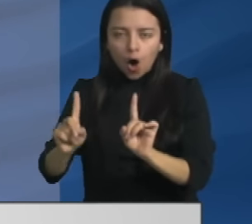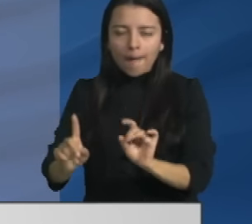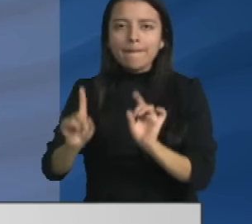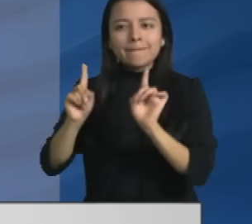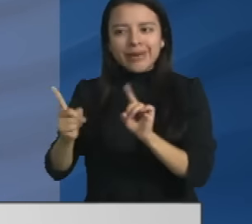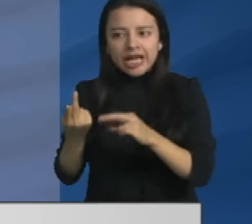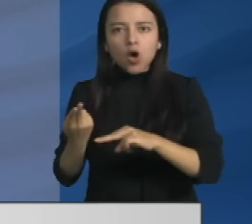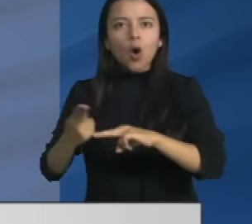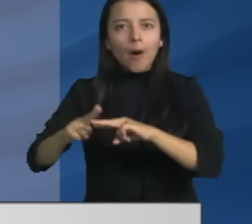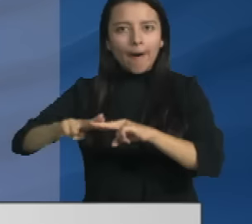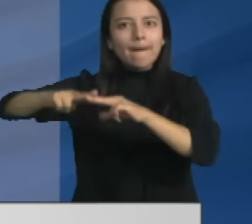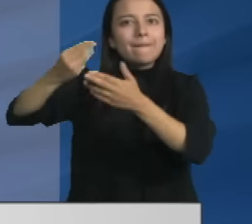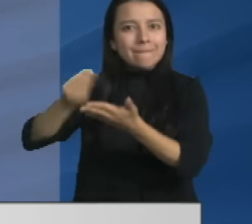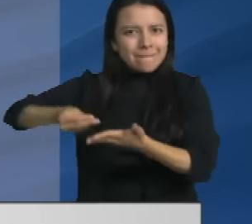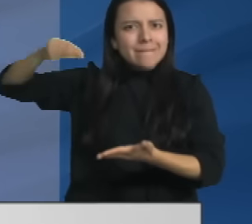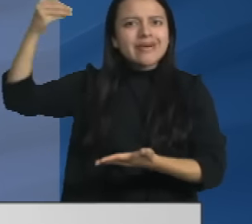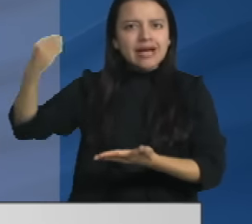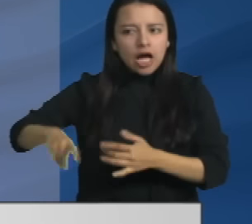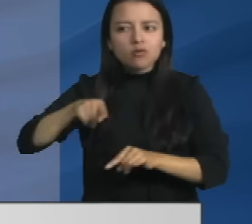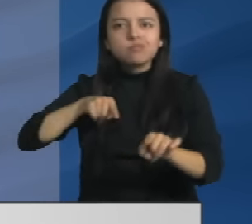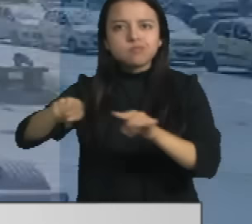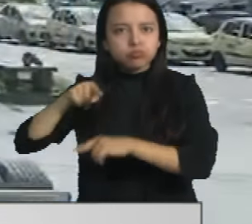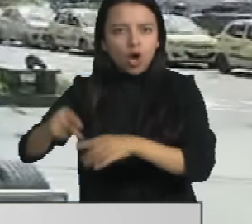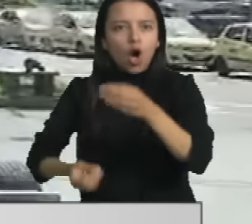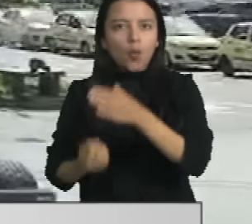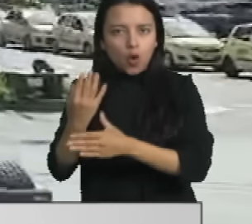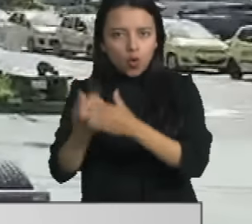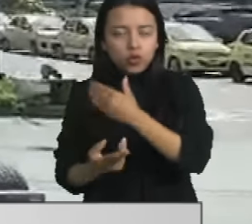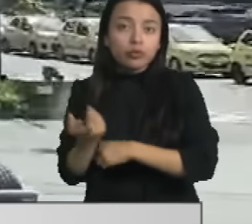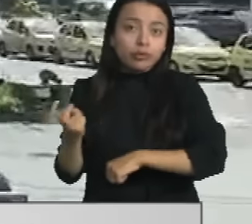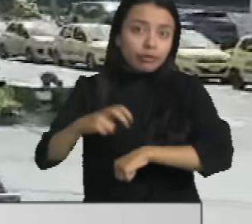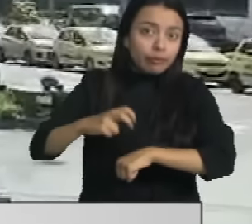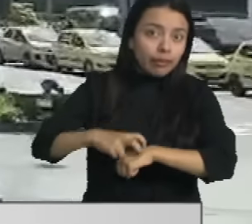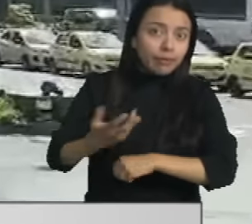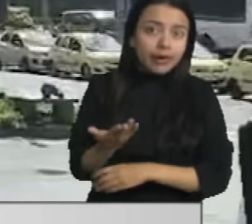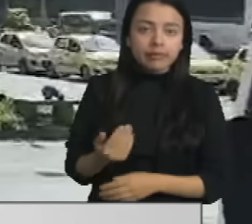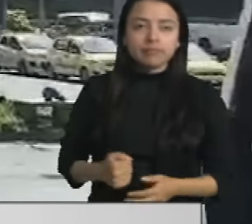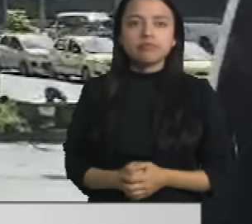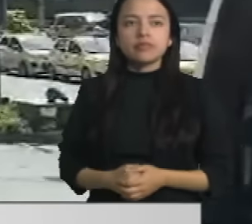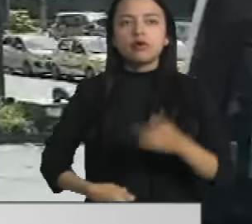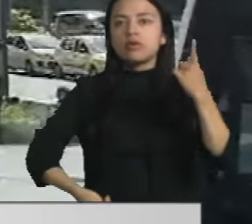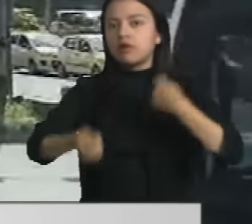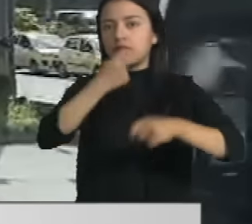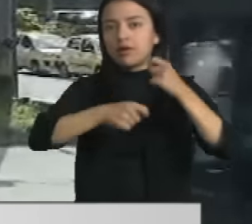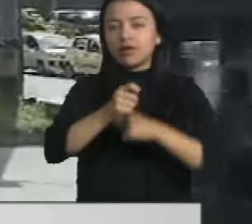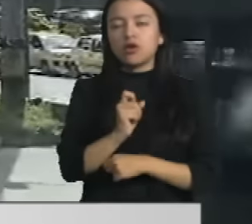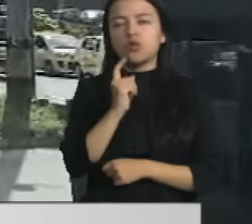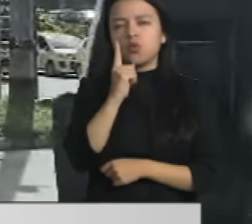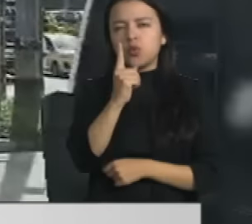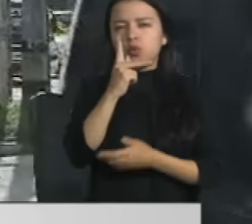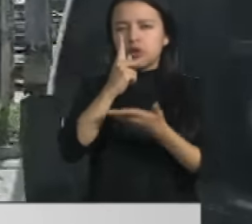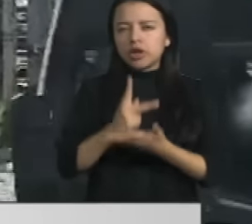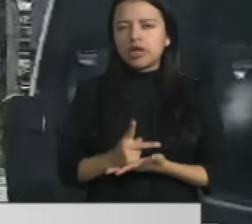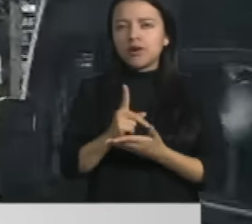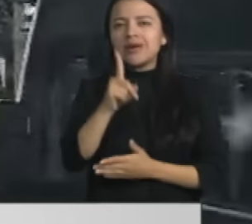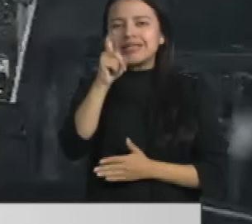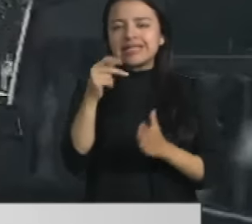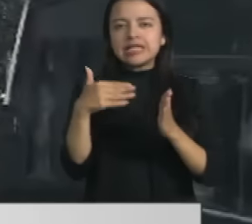incremento abismal en el costo de algunos productos de la papa, donde hoy se está ofertando el kilo a un promedio de